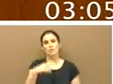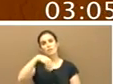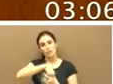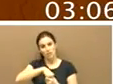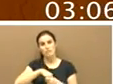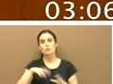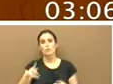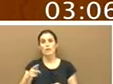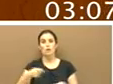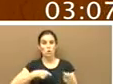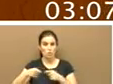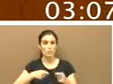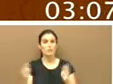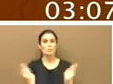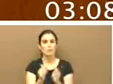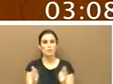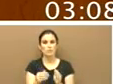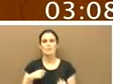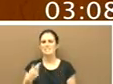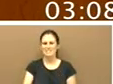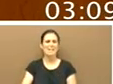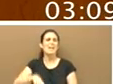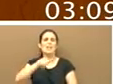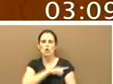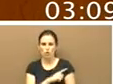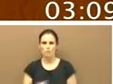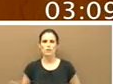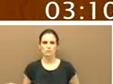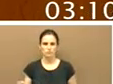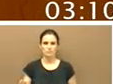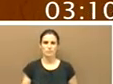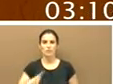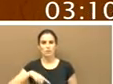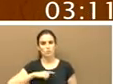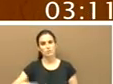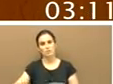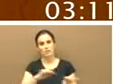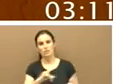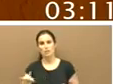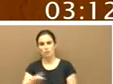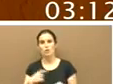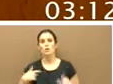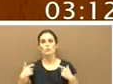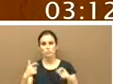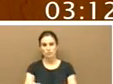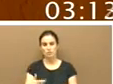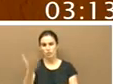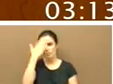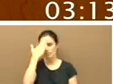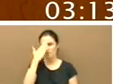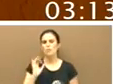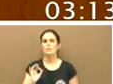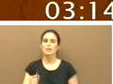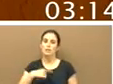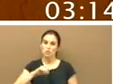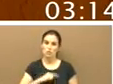importancia del comercio minorista es enorme en nuestra región que es un sector esencial y que somos conscientes desde